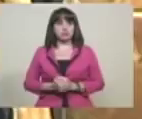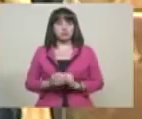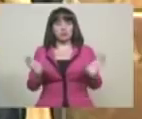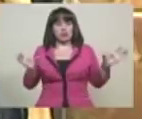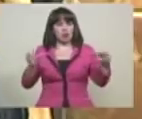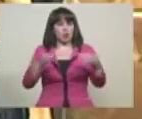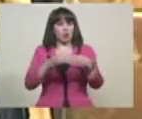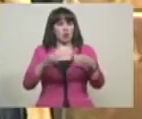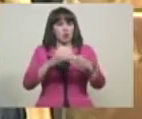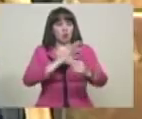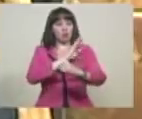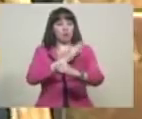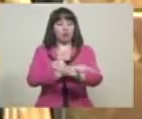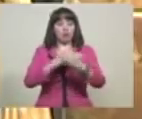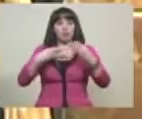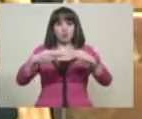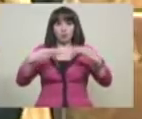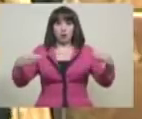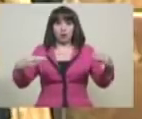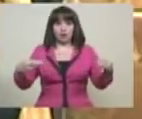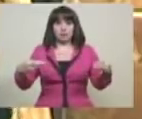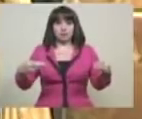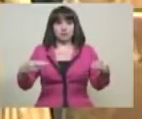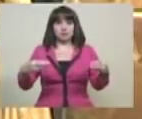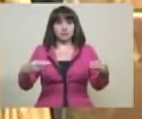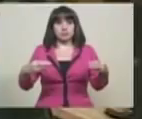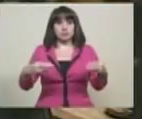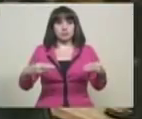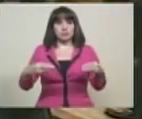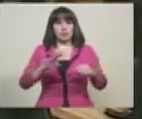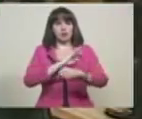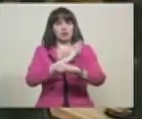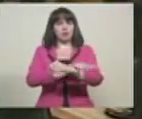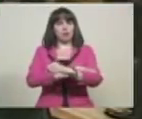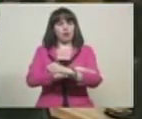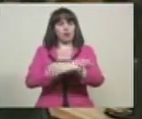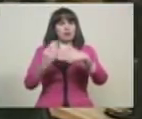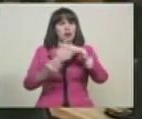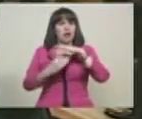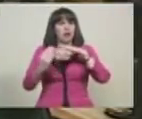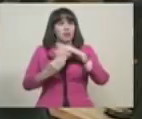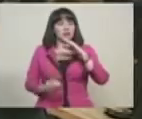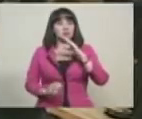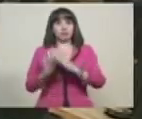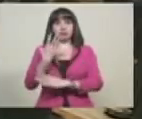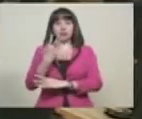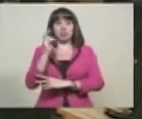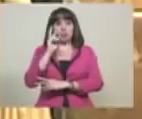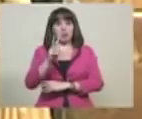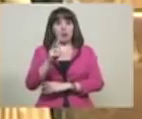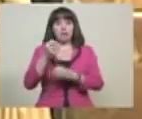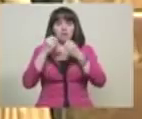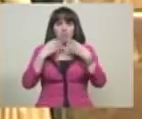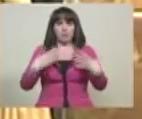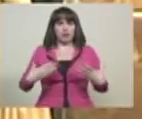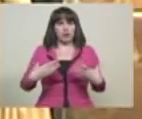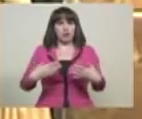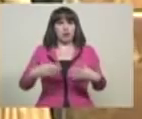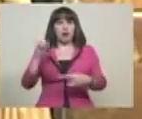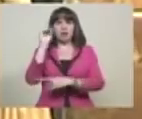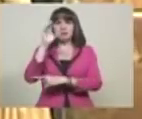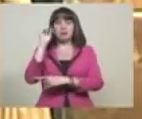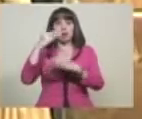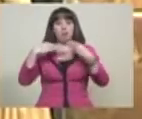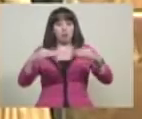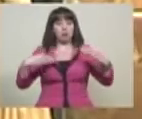factores, sectores del poder popular, del poder de las bases. Y de allí surgió, hermoso, en asambleas populares, más